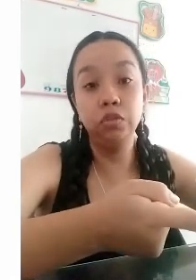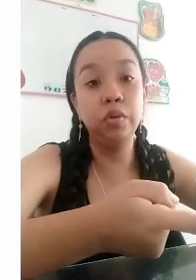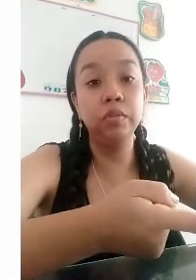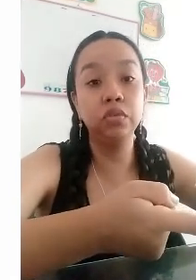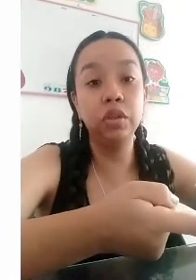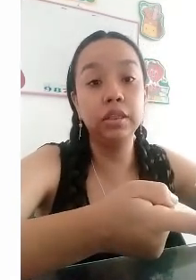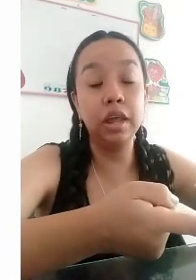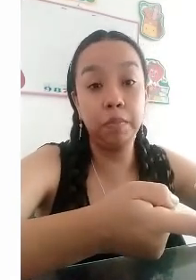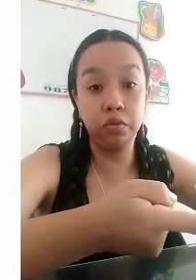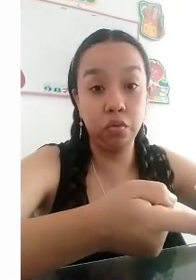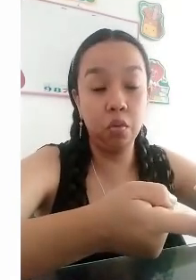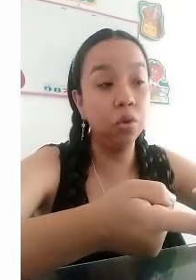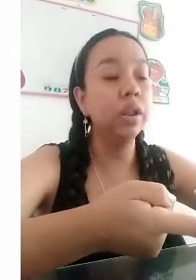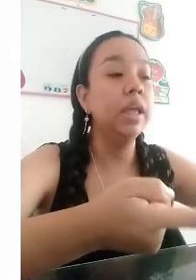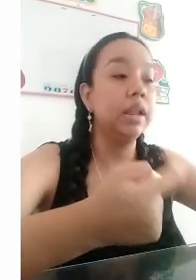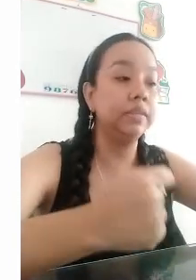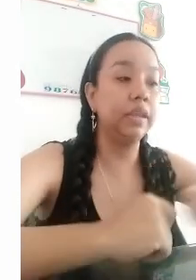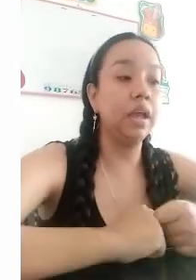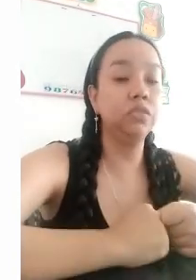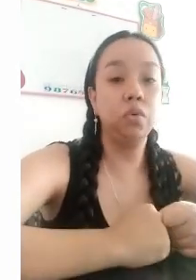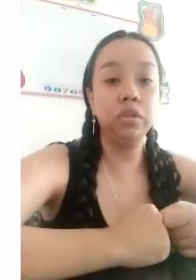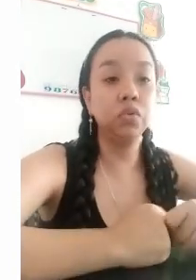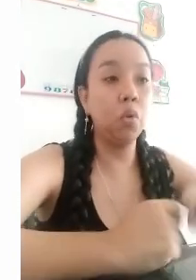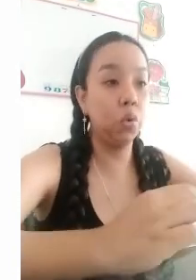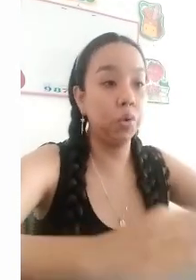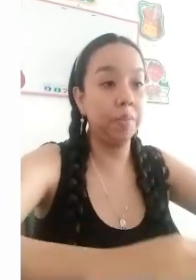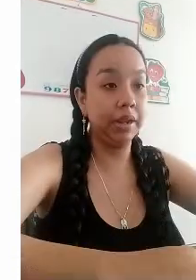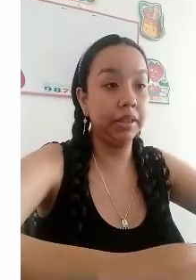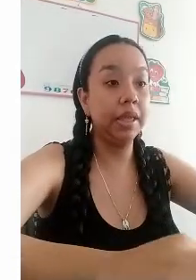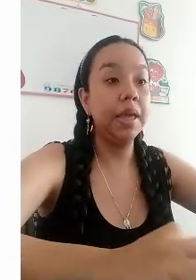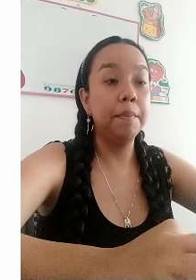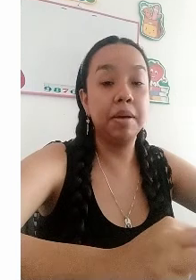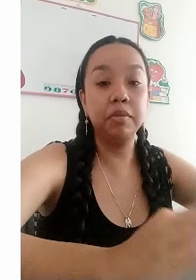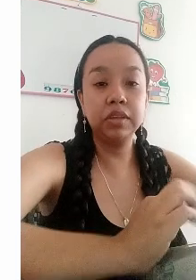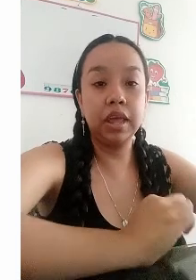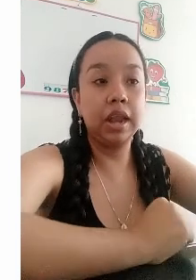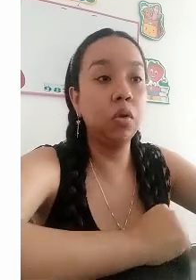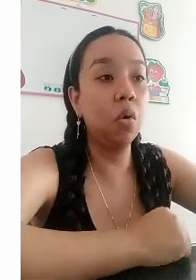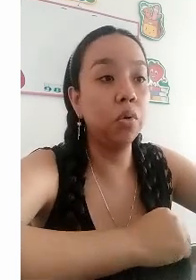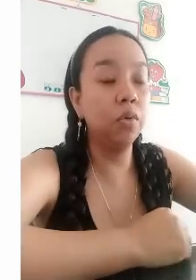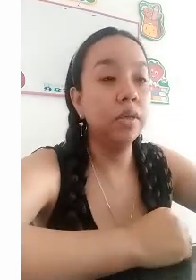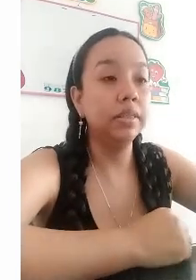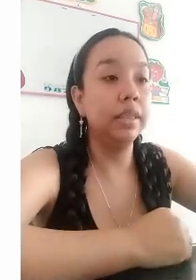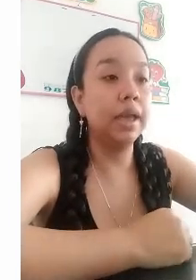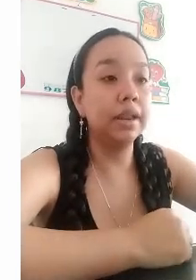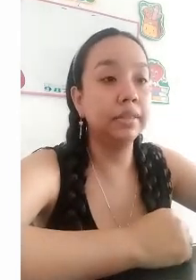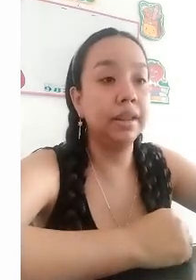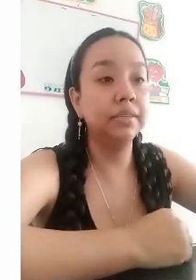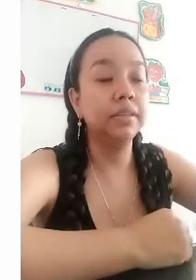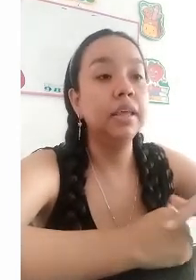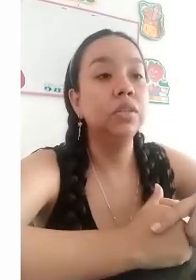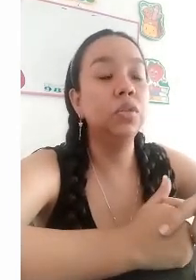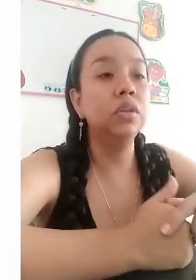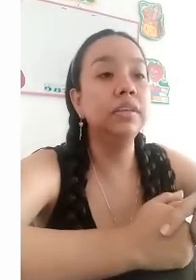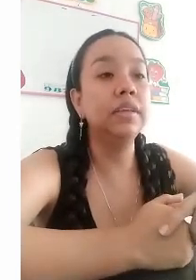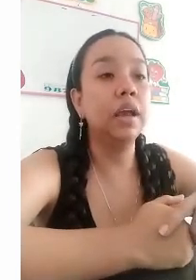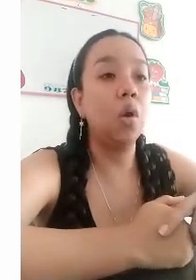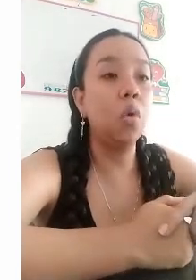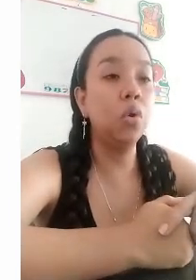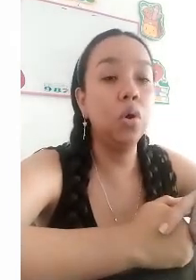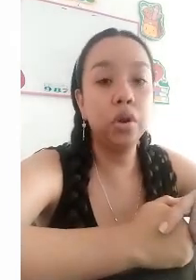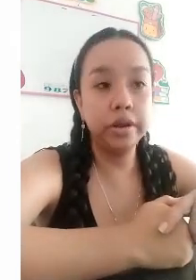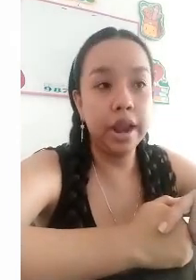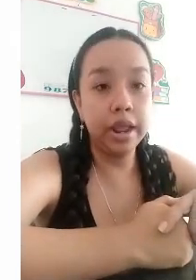imagen, también nos podemos orientar por su color, en este caso es color verde. Vamos a ir al cono de carreteras. Entonces dice